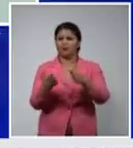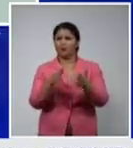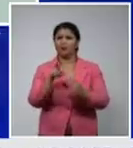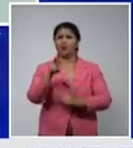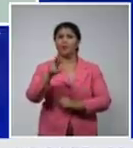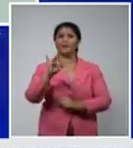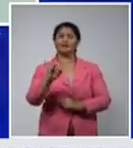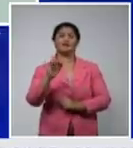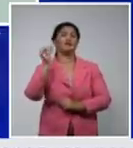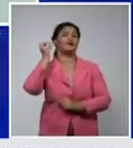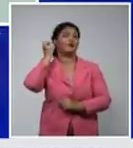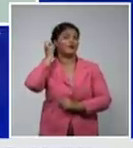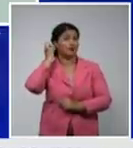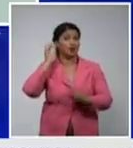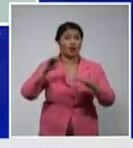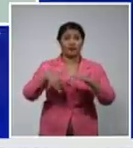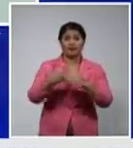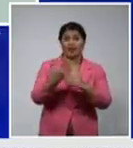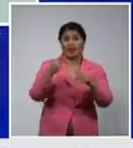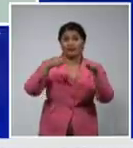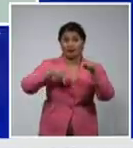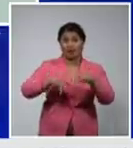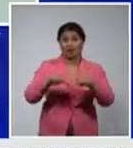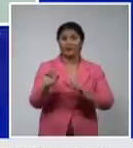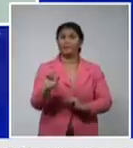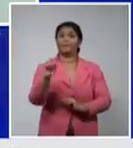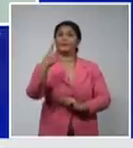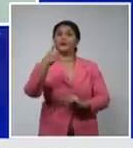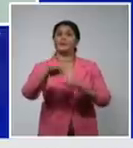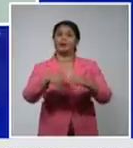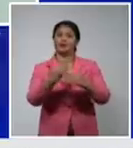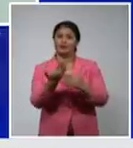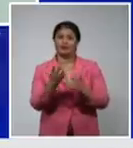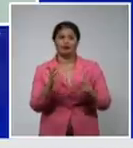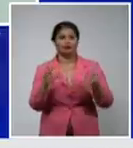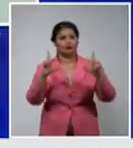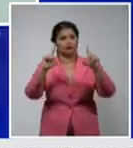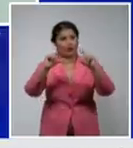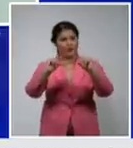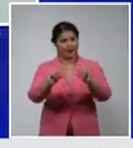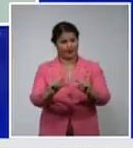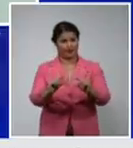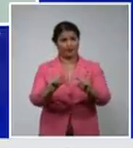febrero. El 27 de febrero fue inferior, fue de